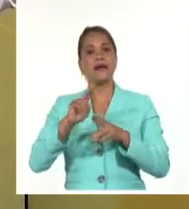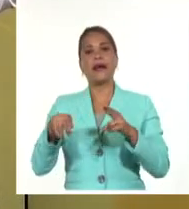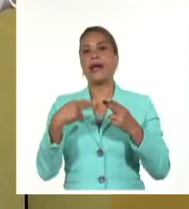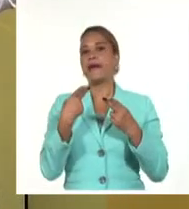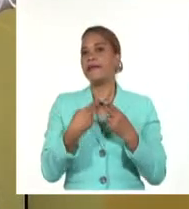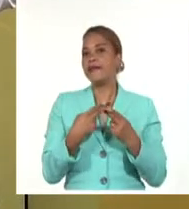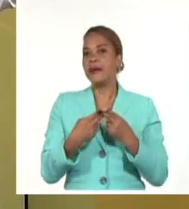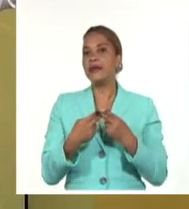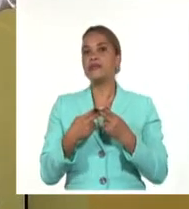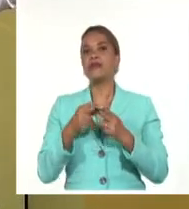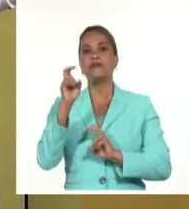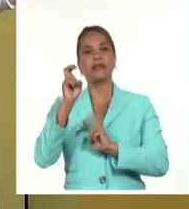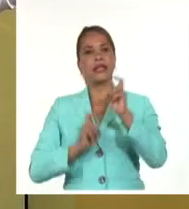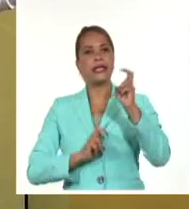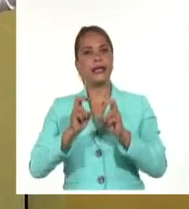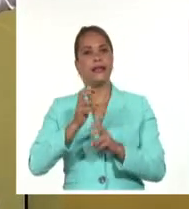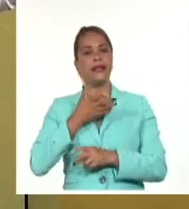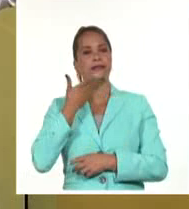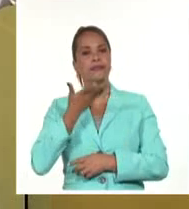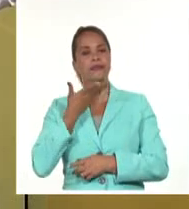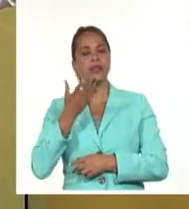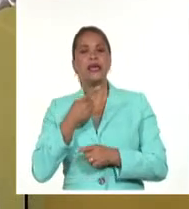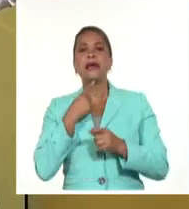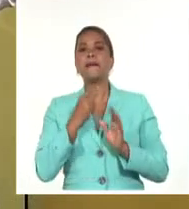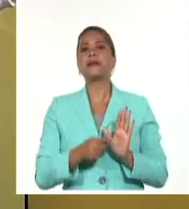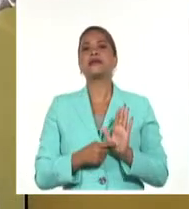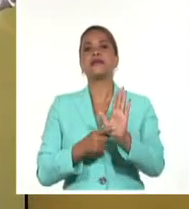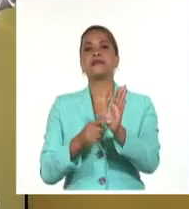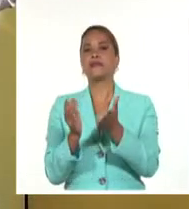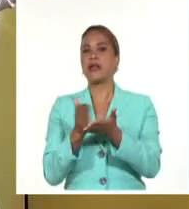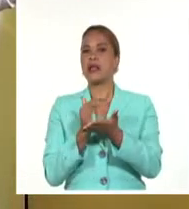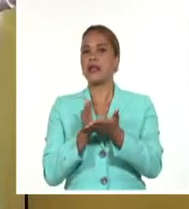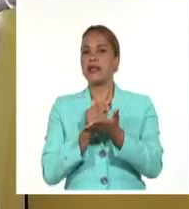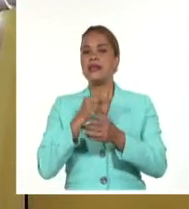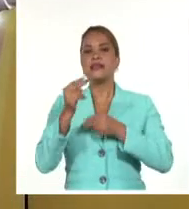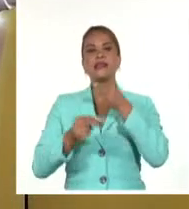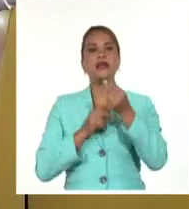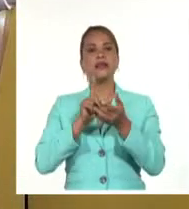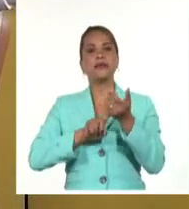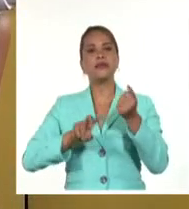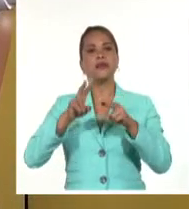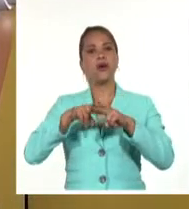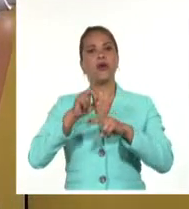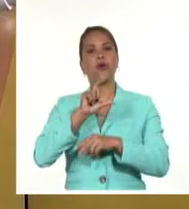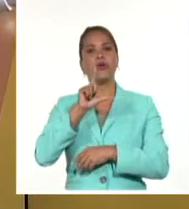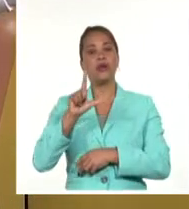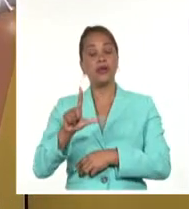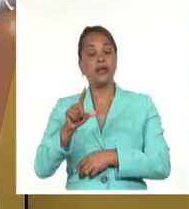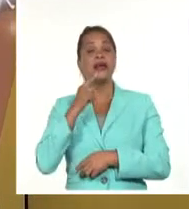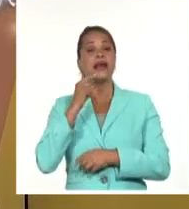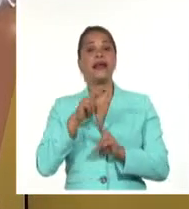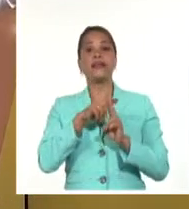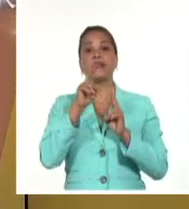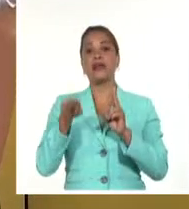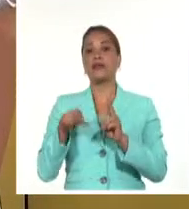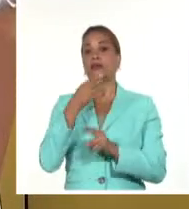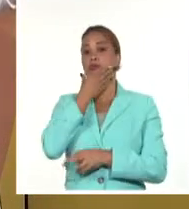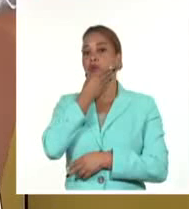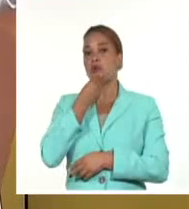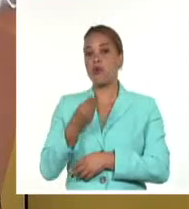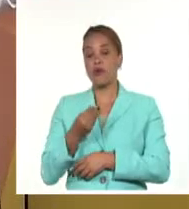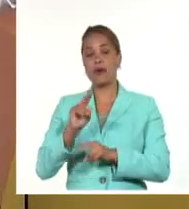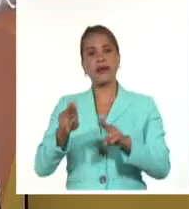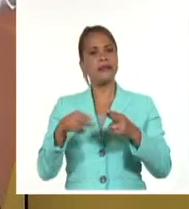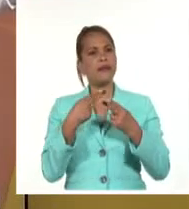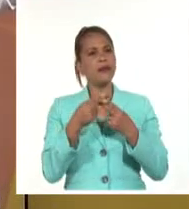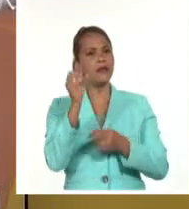taller de crítica y presentaciones de libros se desarrolló en holguín el décimo segundo festival nacional de teatro joven el evento